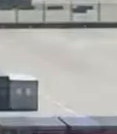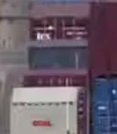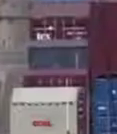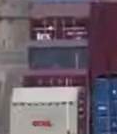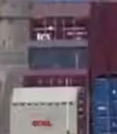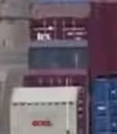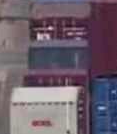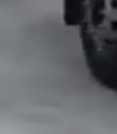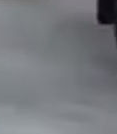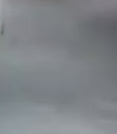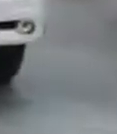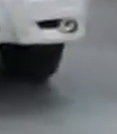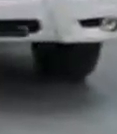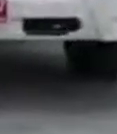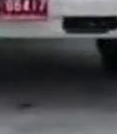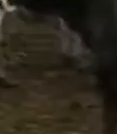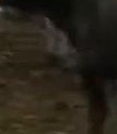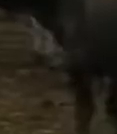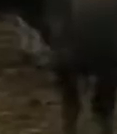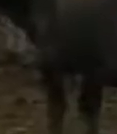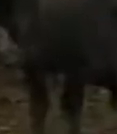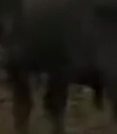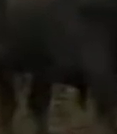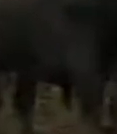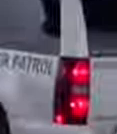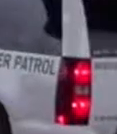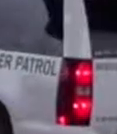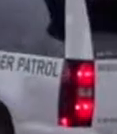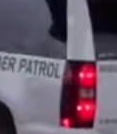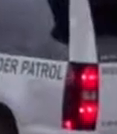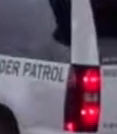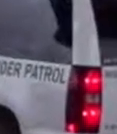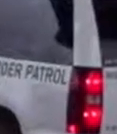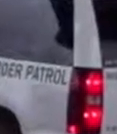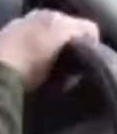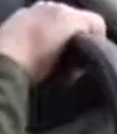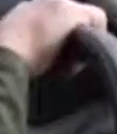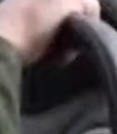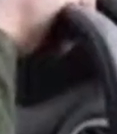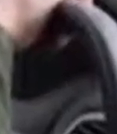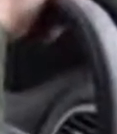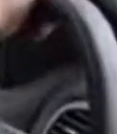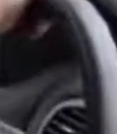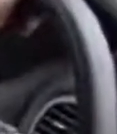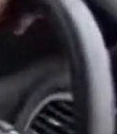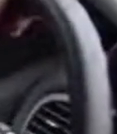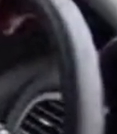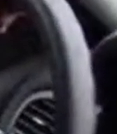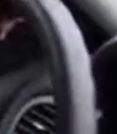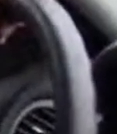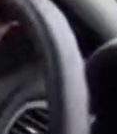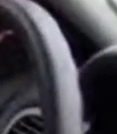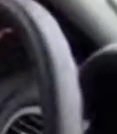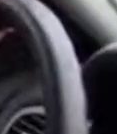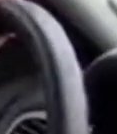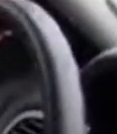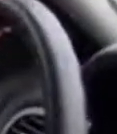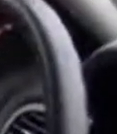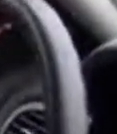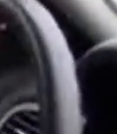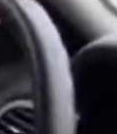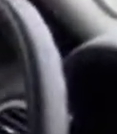trump aumentarían gradualmente hasta alcanzar el 25 por ciento al menos que el gobierno mexicano tomara cartas en el asunto de la migración ilegal a